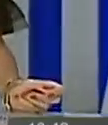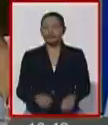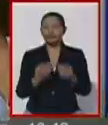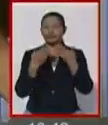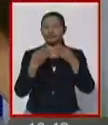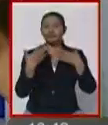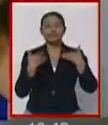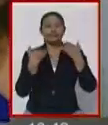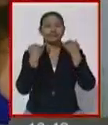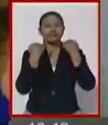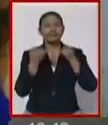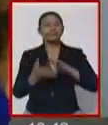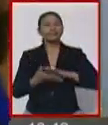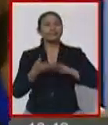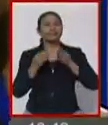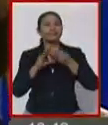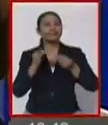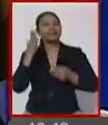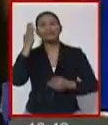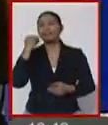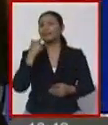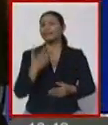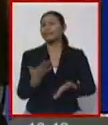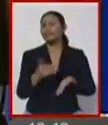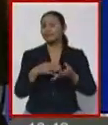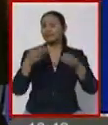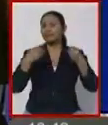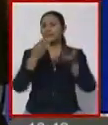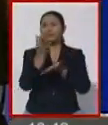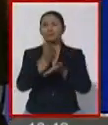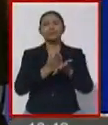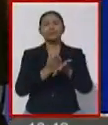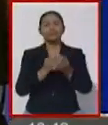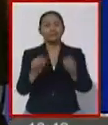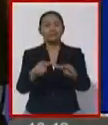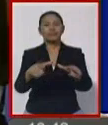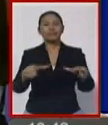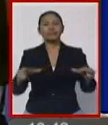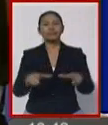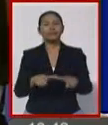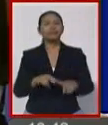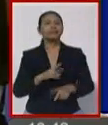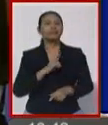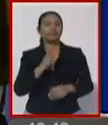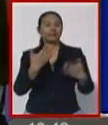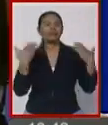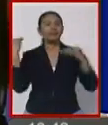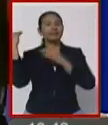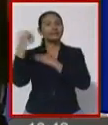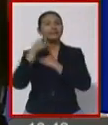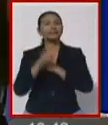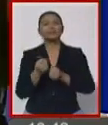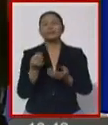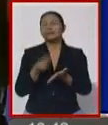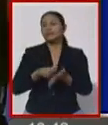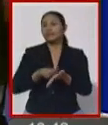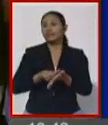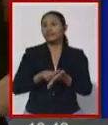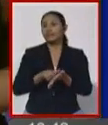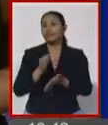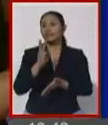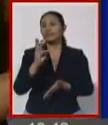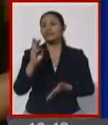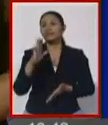Muchas gracias. Tenemos más información porque rematan una parte de los terrenos del Club Real Santa Cruz. El monto sería